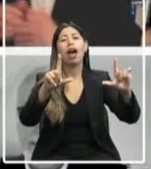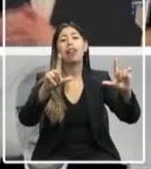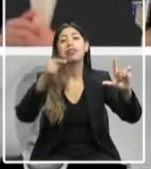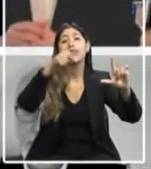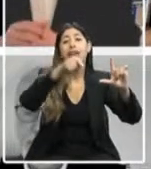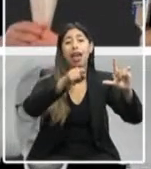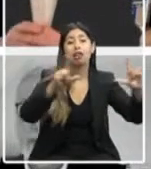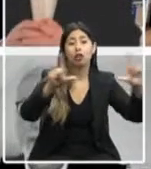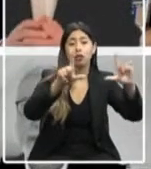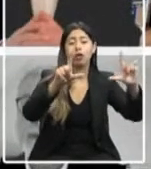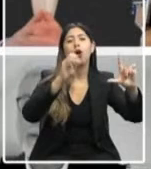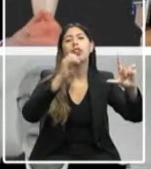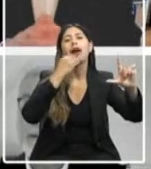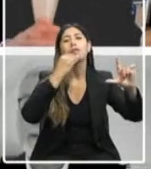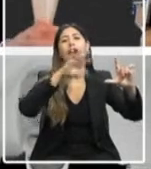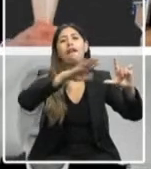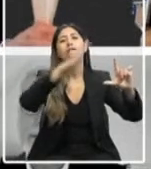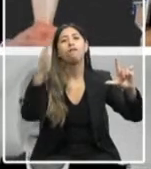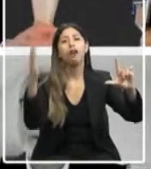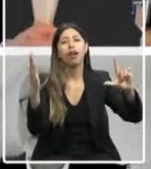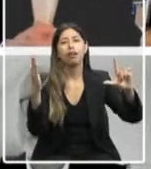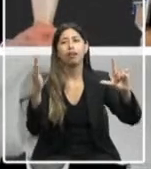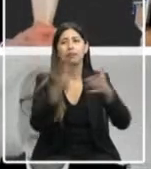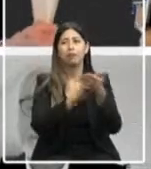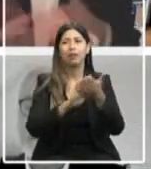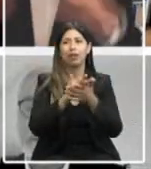en este anuncio